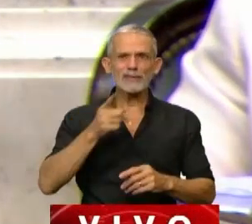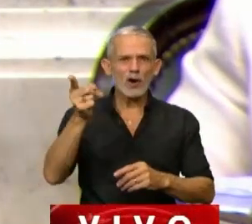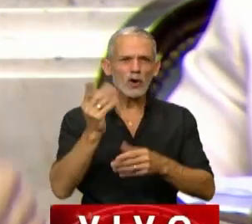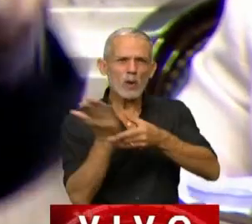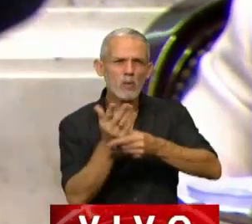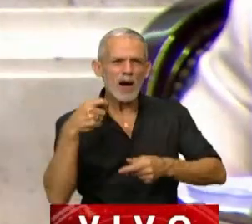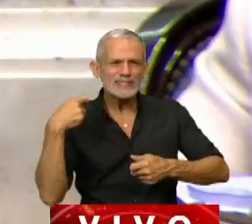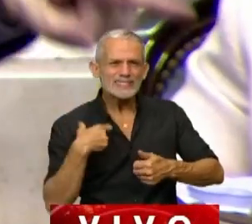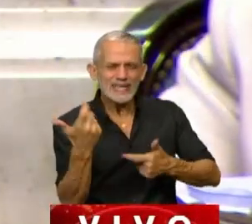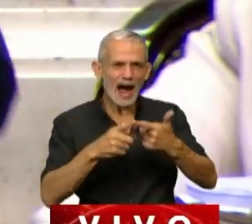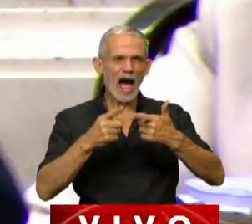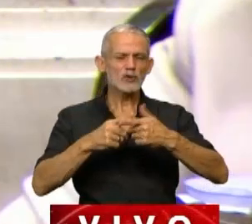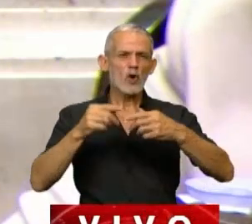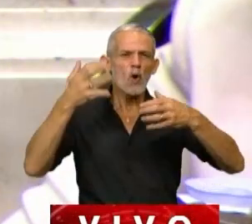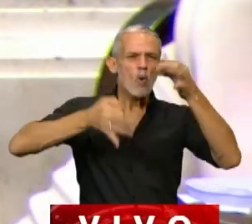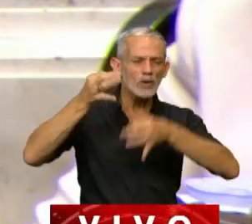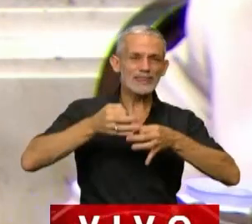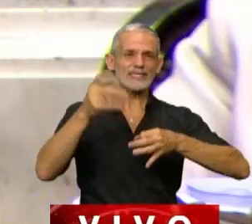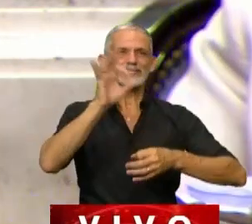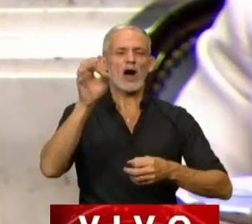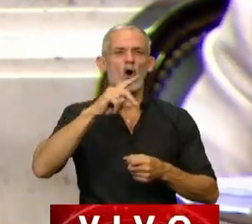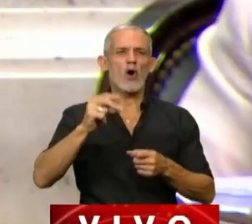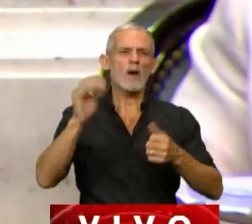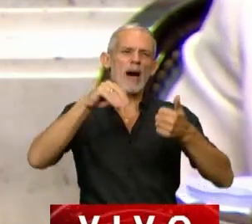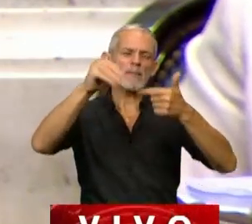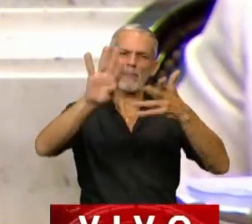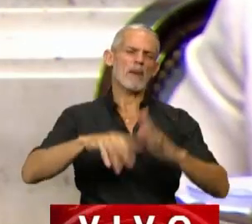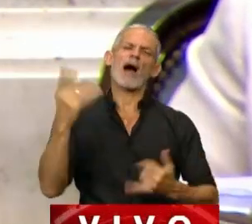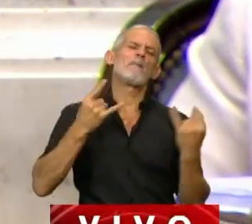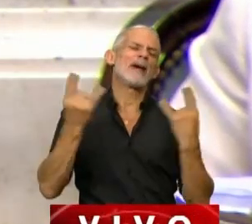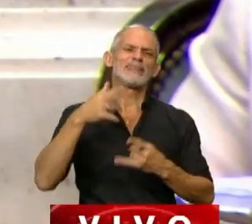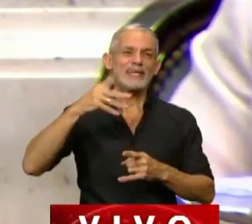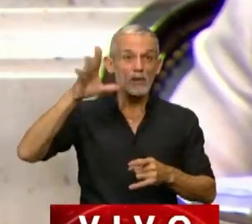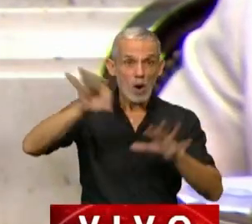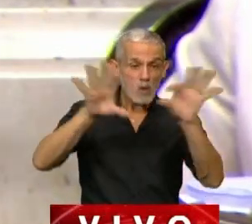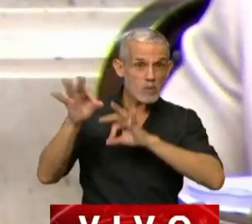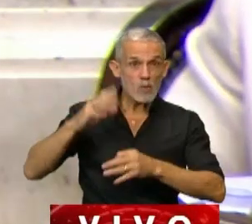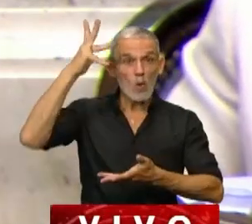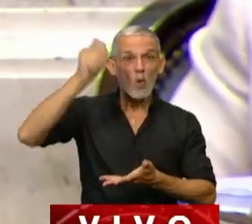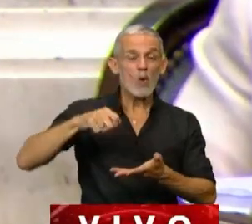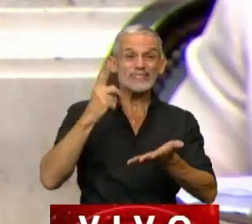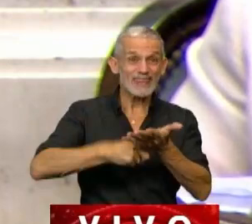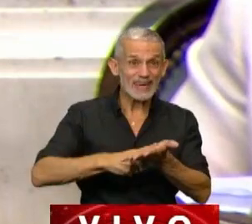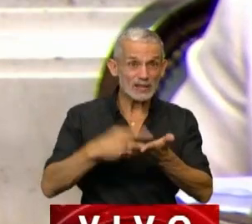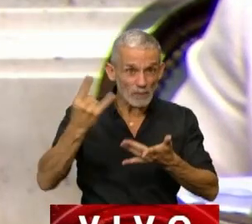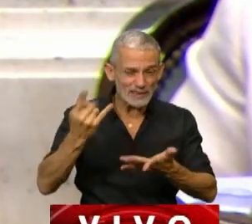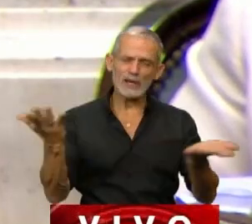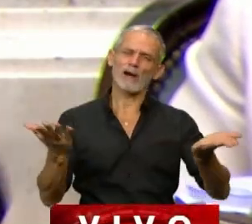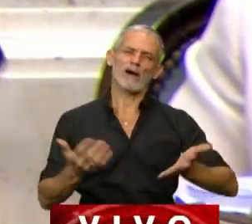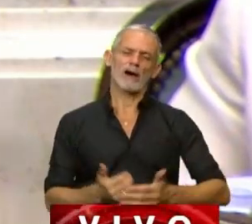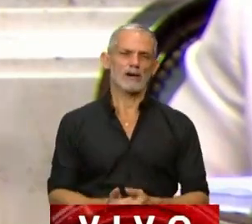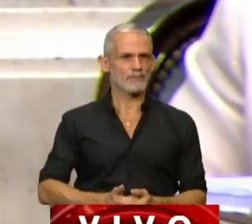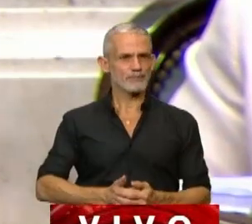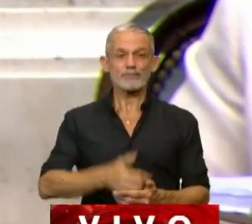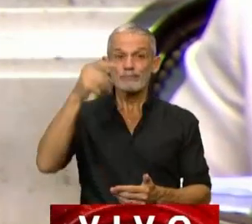dirigentes políticos, la justicia y lo demás. Es mentira que nombran a jueces por decreto. Bueno,